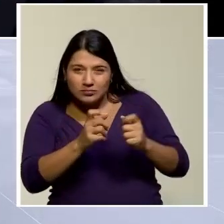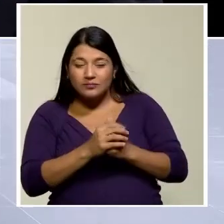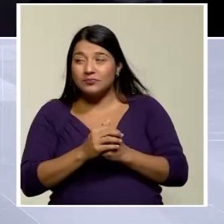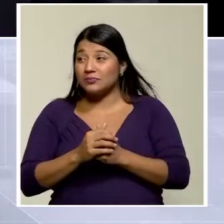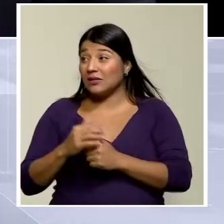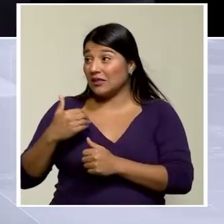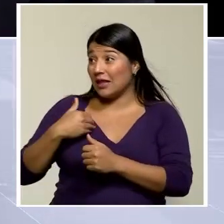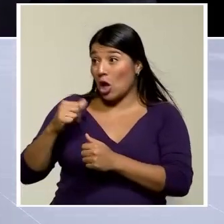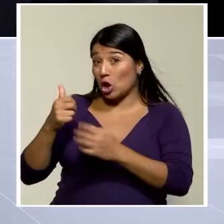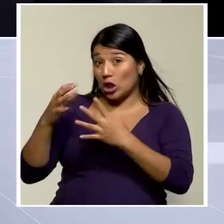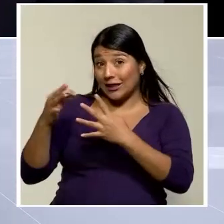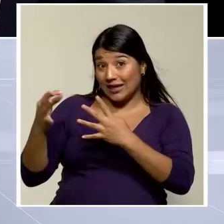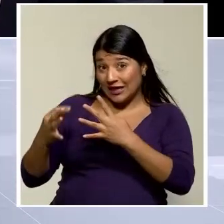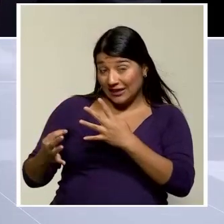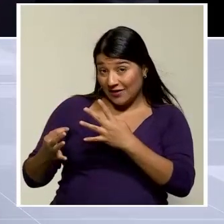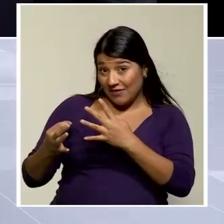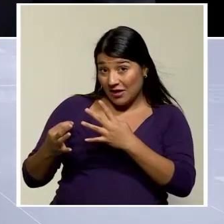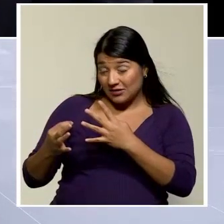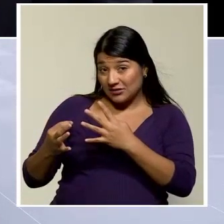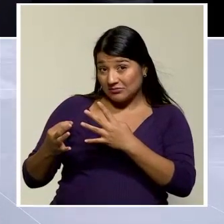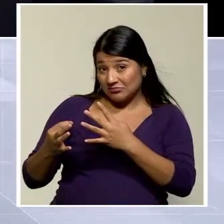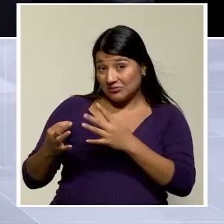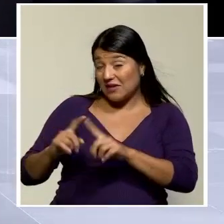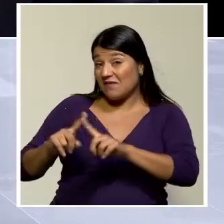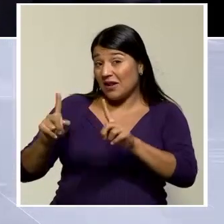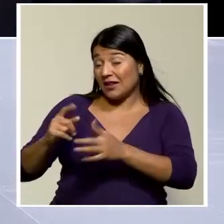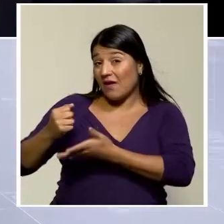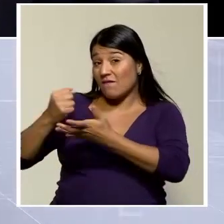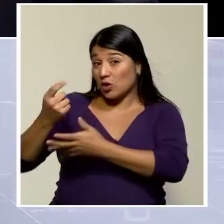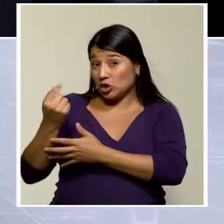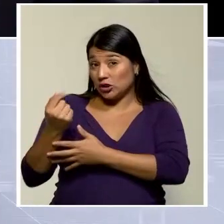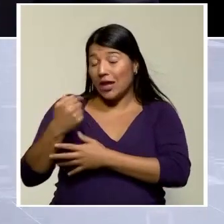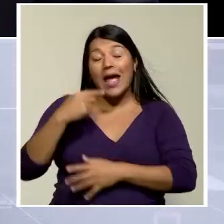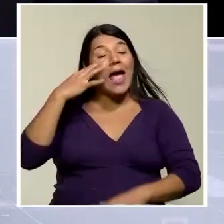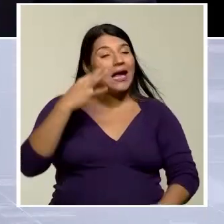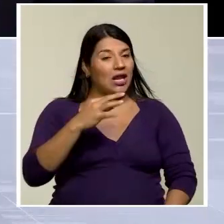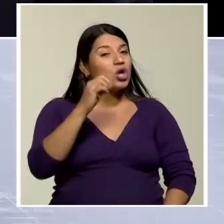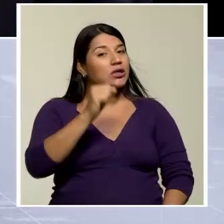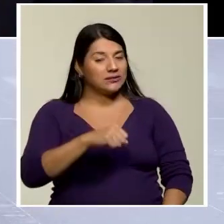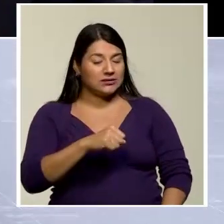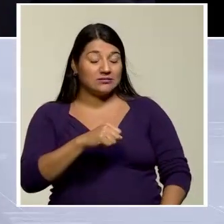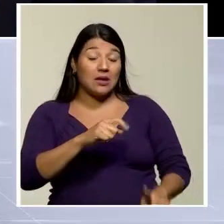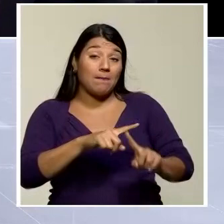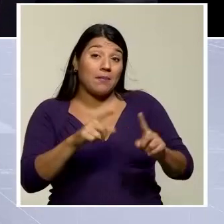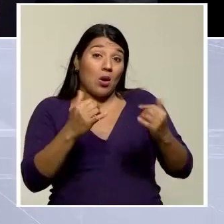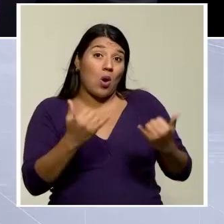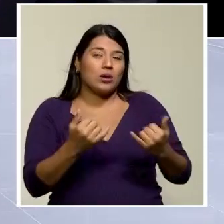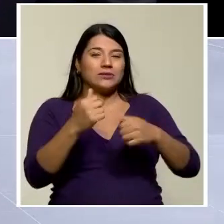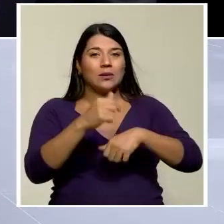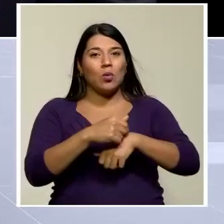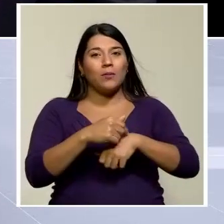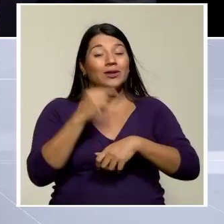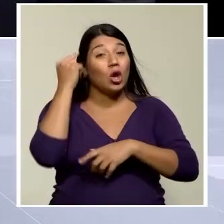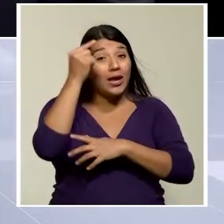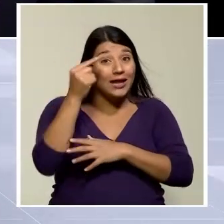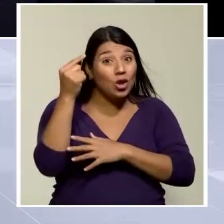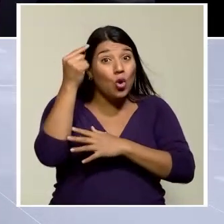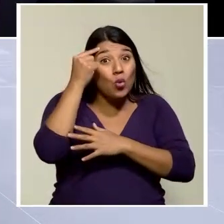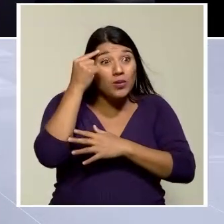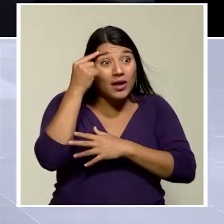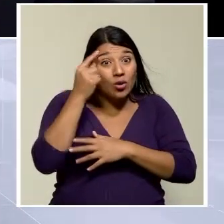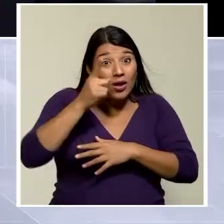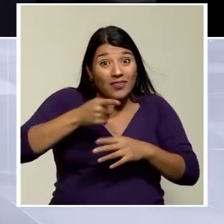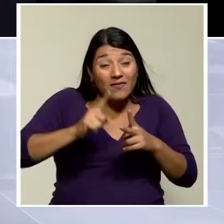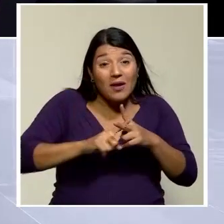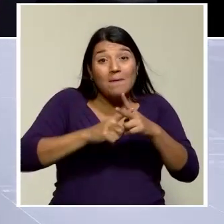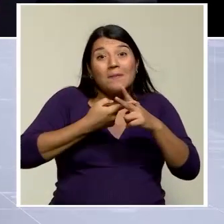Fondo Monetario? Yo creo que sí, las había, pero en este momento el gobierno que va a entrar va a tener